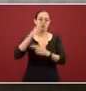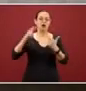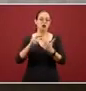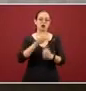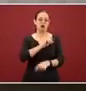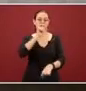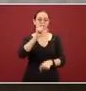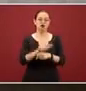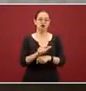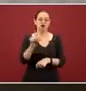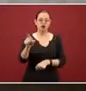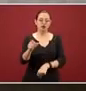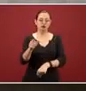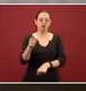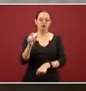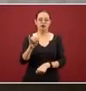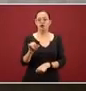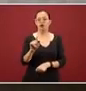Especialidad de Ixtapaluca.